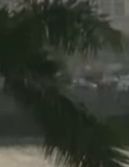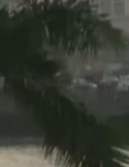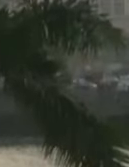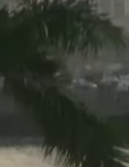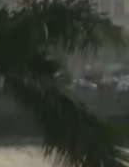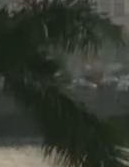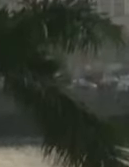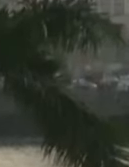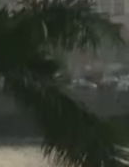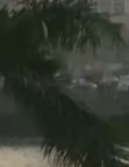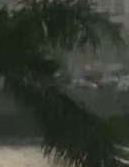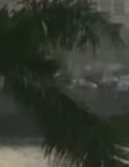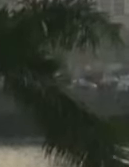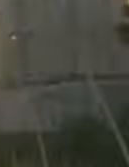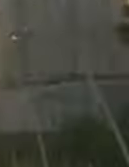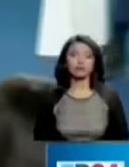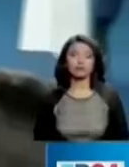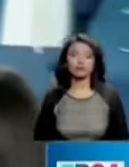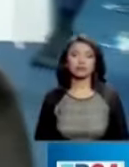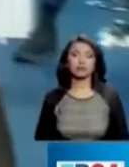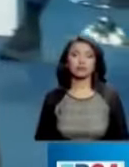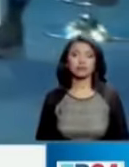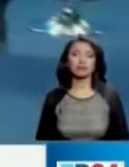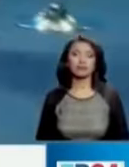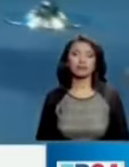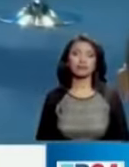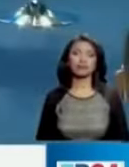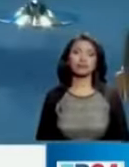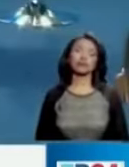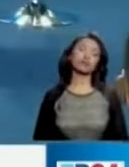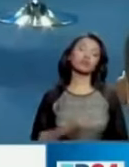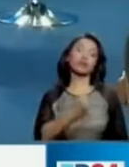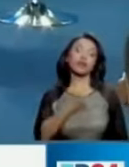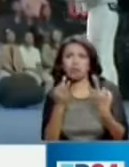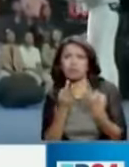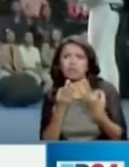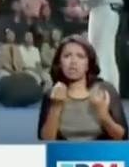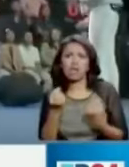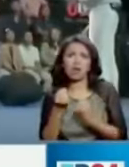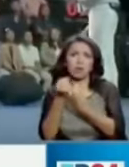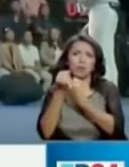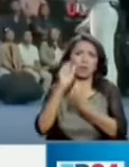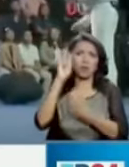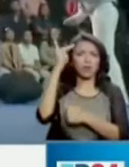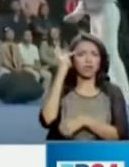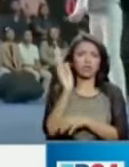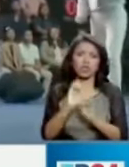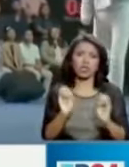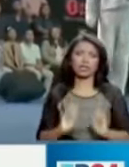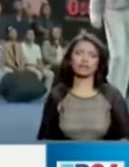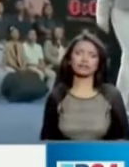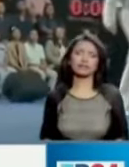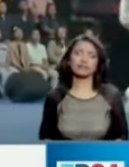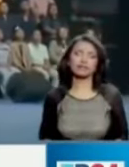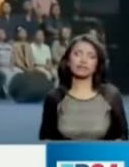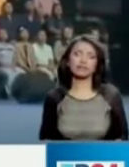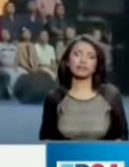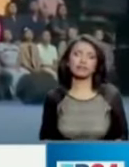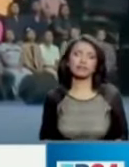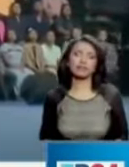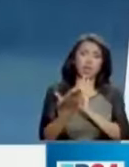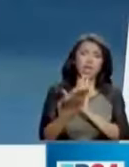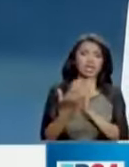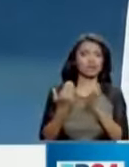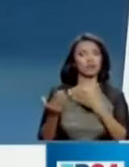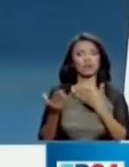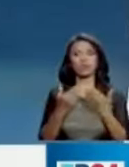siendo diputados, siendo presidente de la República, siendo ministro de Estado. Hay allí también una candidata que corre